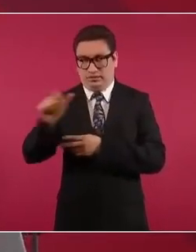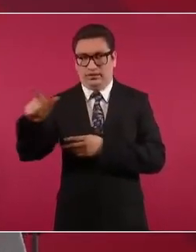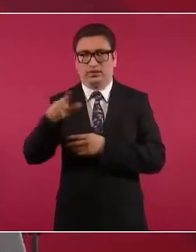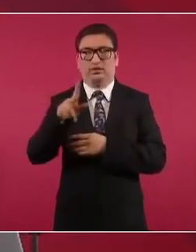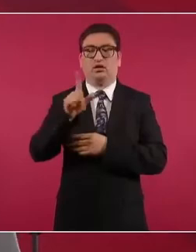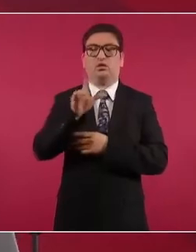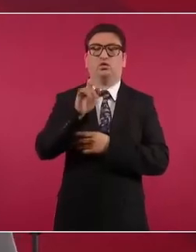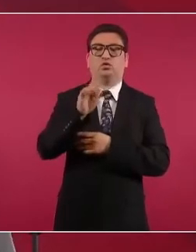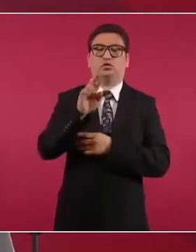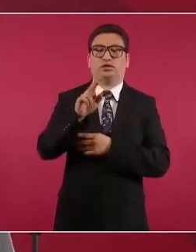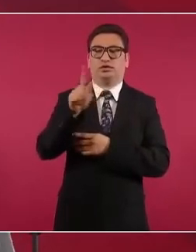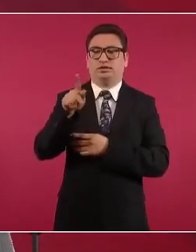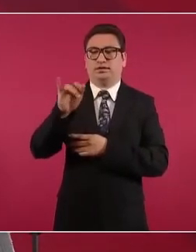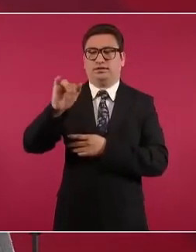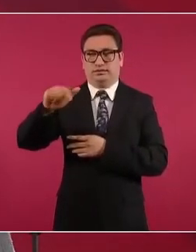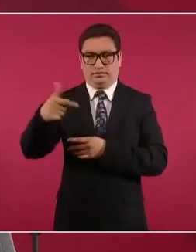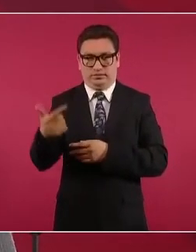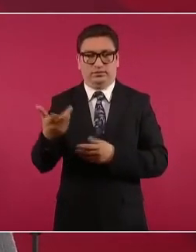Luther King,